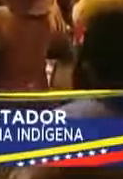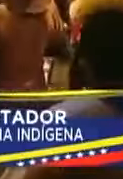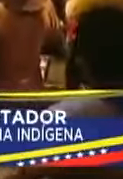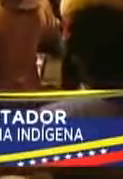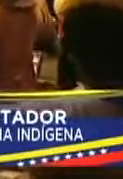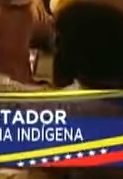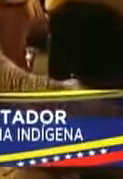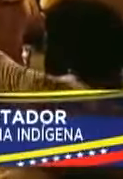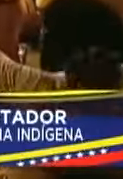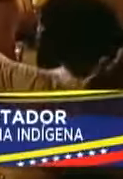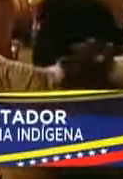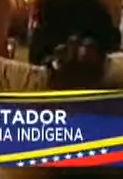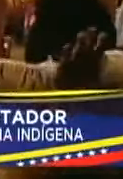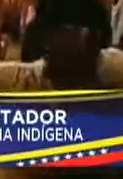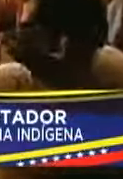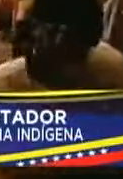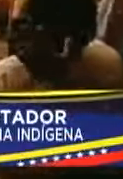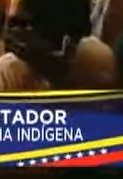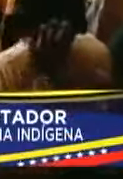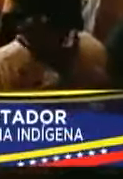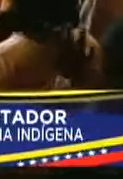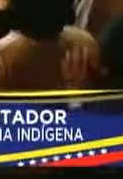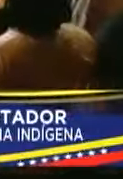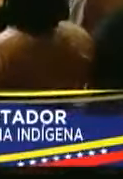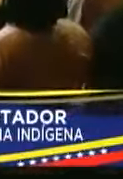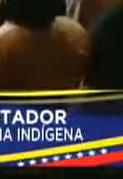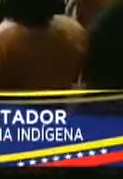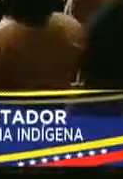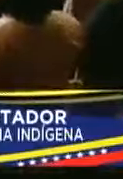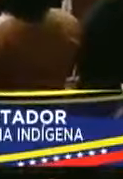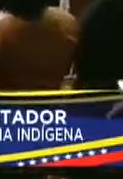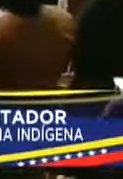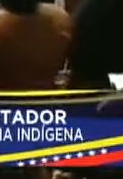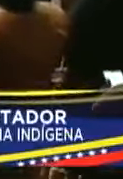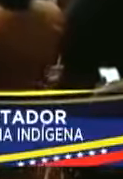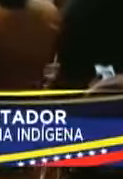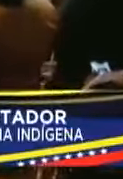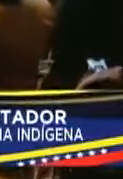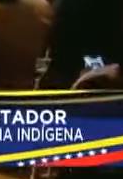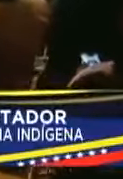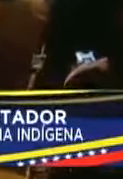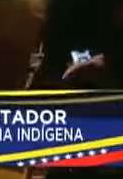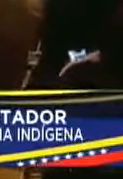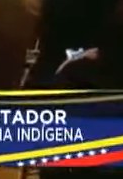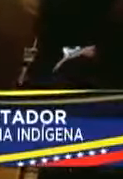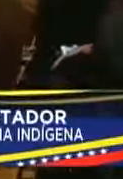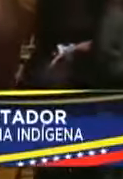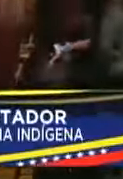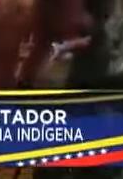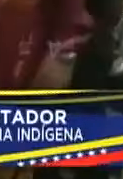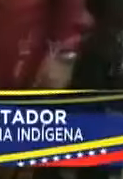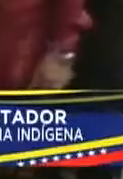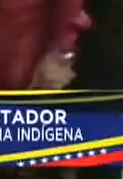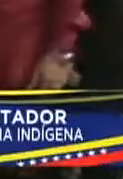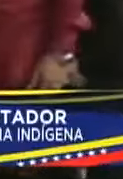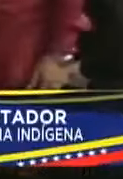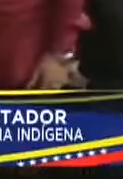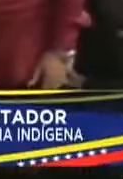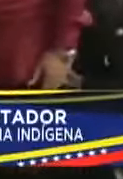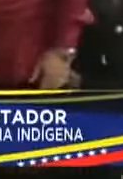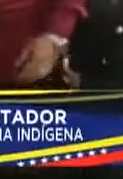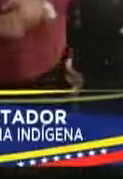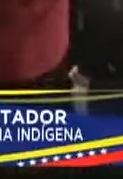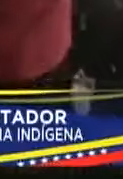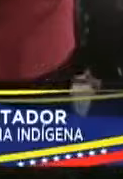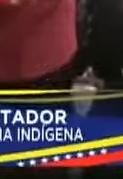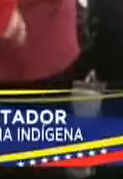primer encuentro insurgente por la venezolanidad que inició el pasado 10 de octubre con la organización de la Comisión